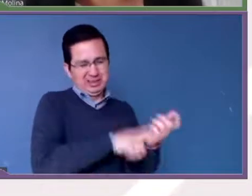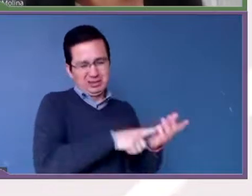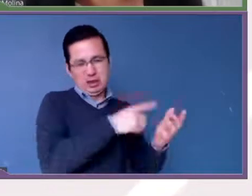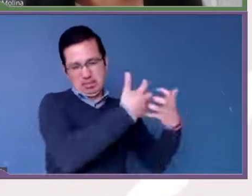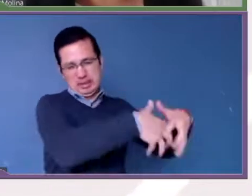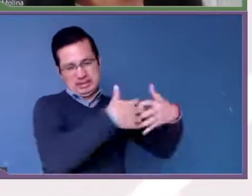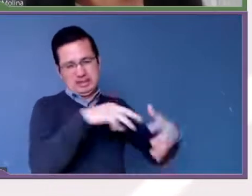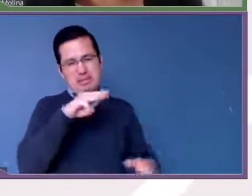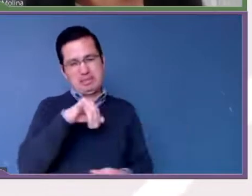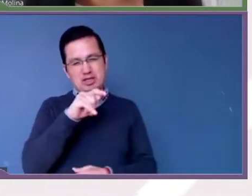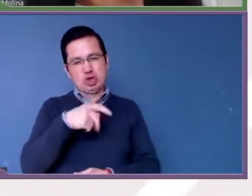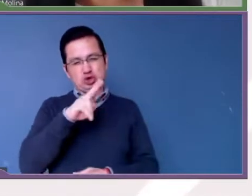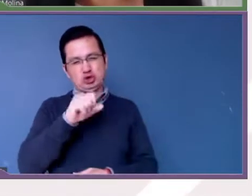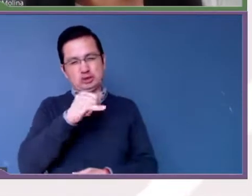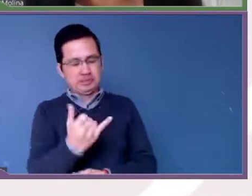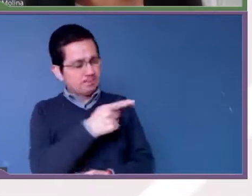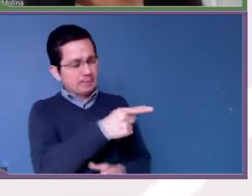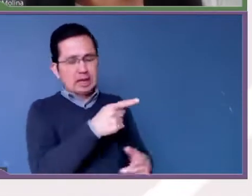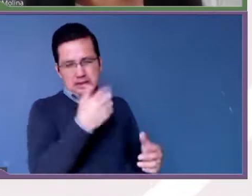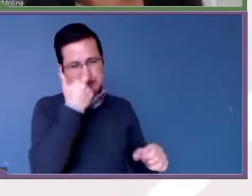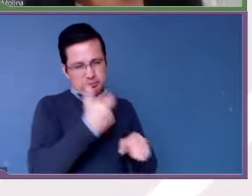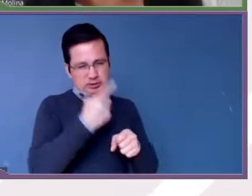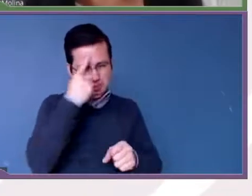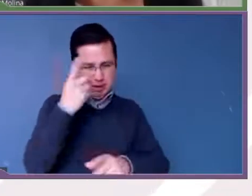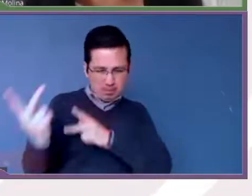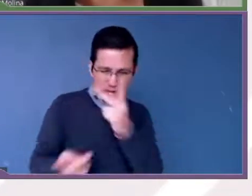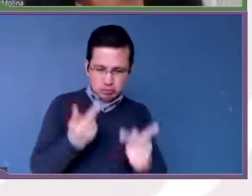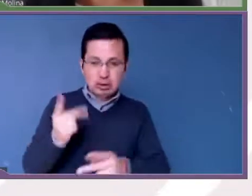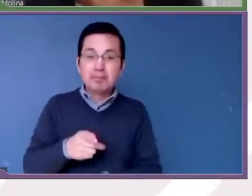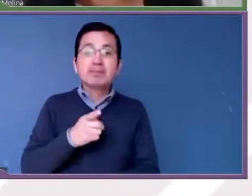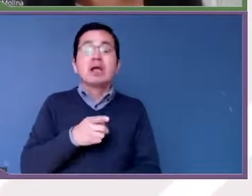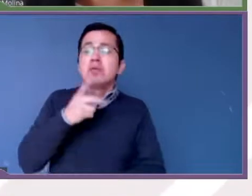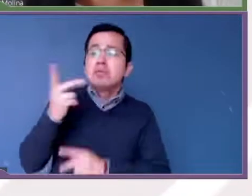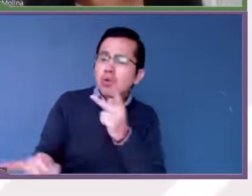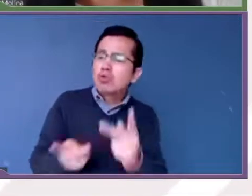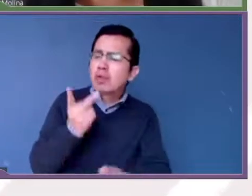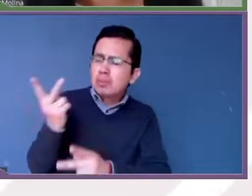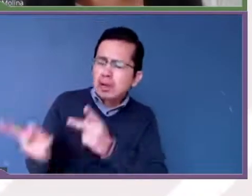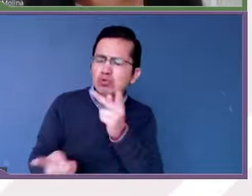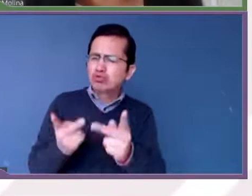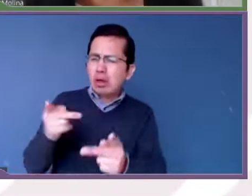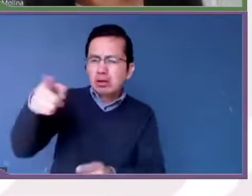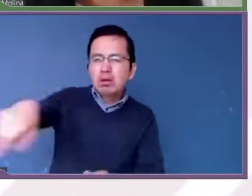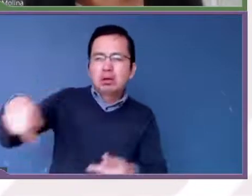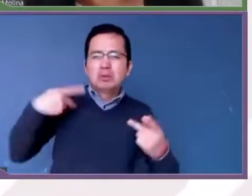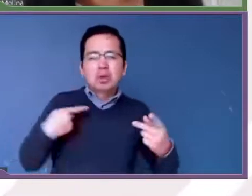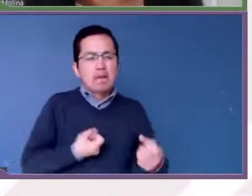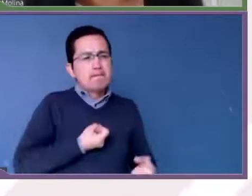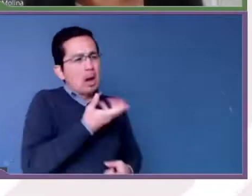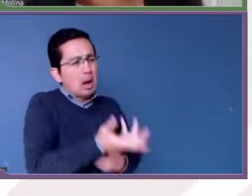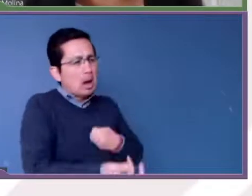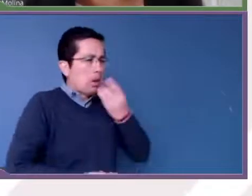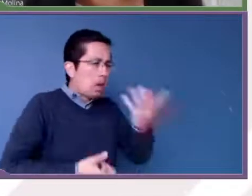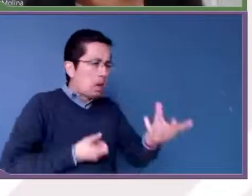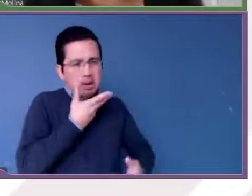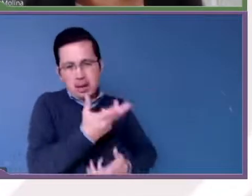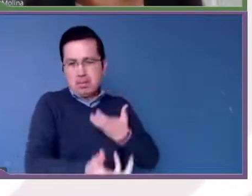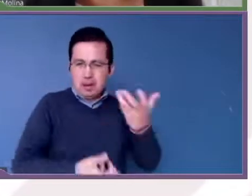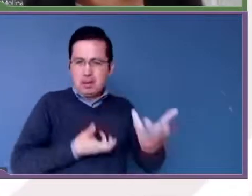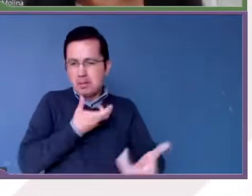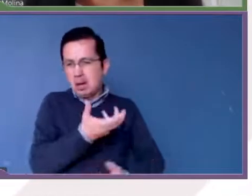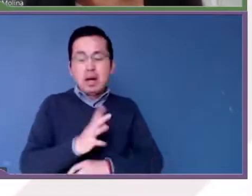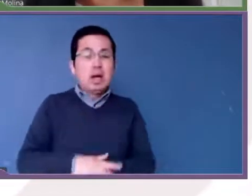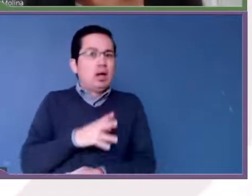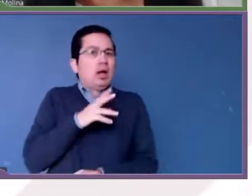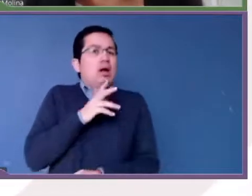ciertos conceptos cómo va la gente respondiendo. Y lo que a mí me llama la atención para bien es